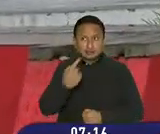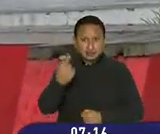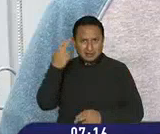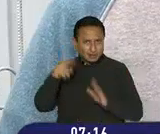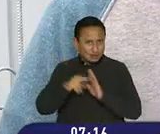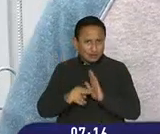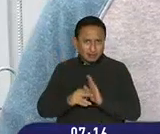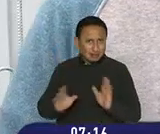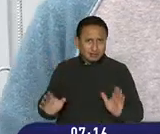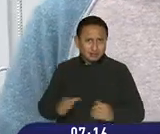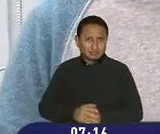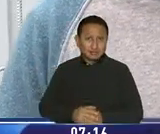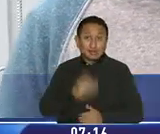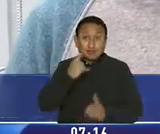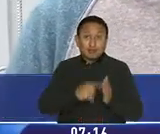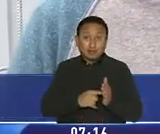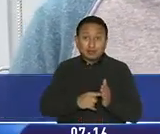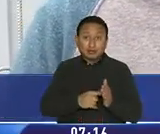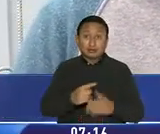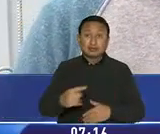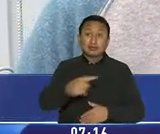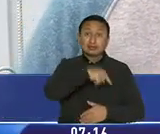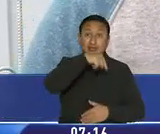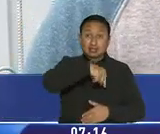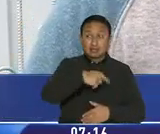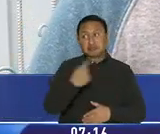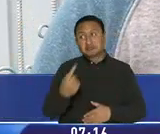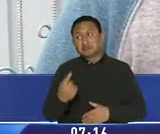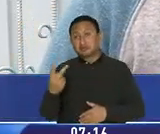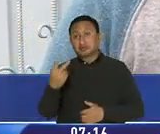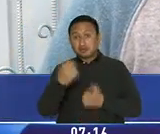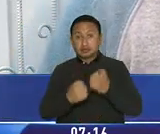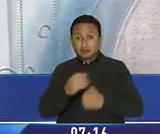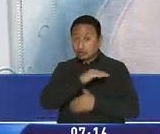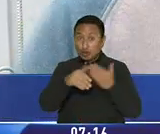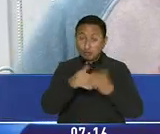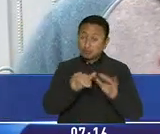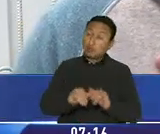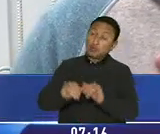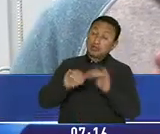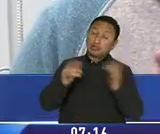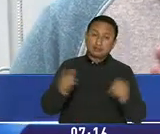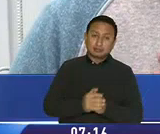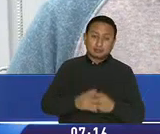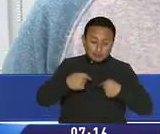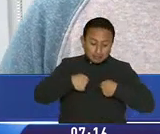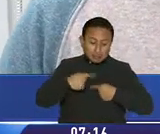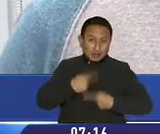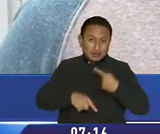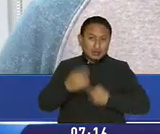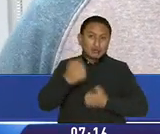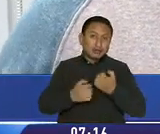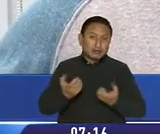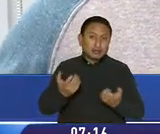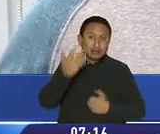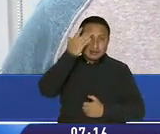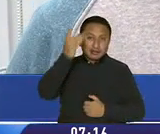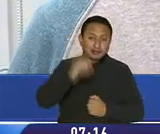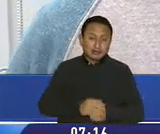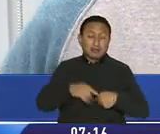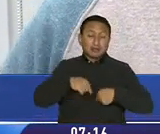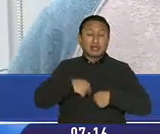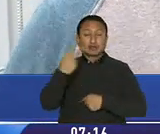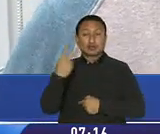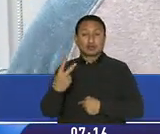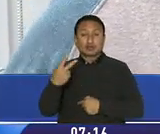medida. Y por hechos aislados que se dieron en la ciudad, nos están metiendo en la misma bolsa todos. A mí me afecta en mi negocio. Vienen 2 personas,